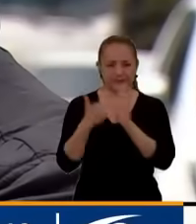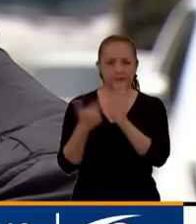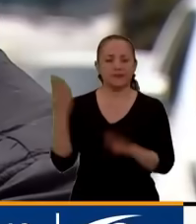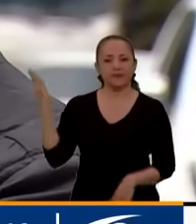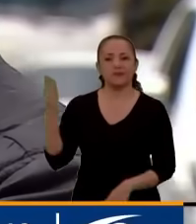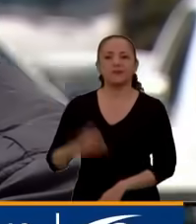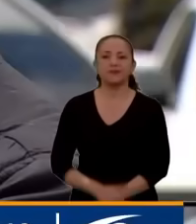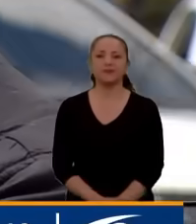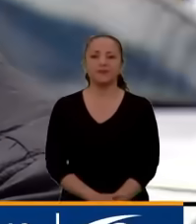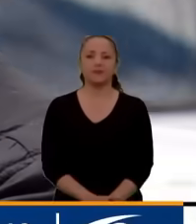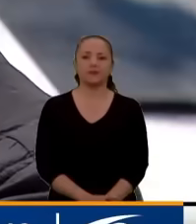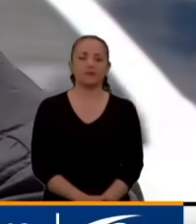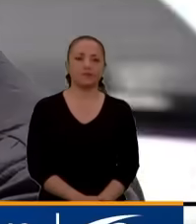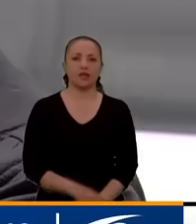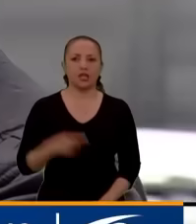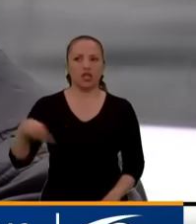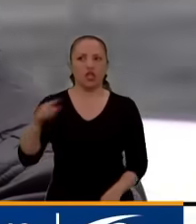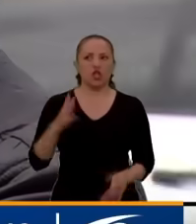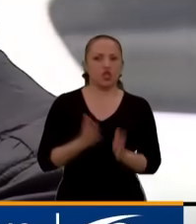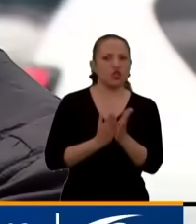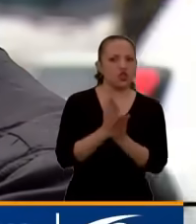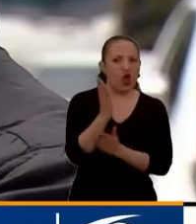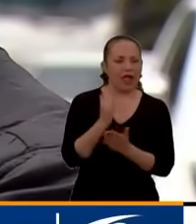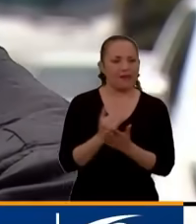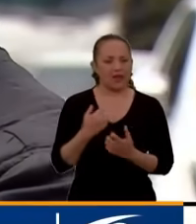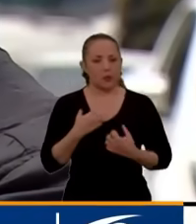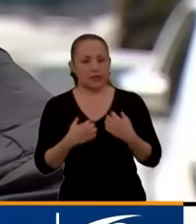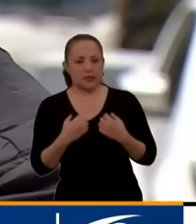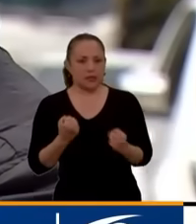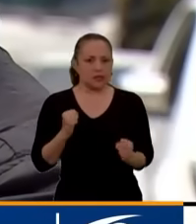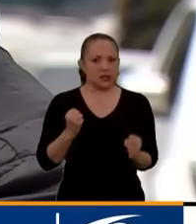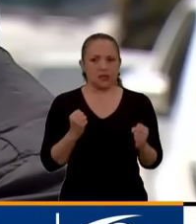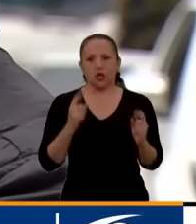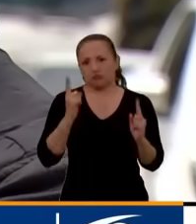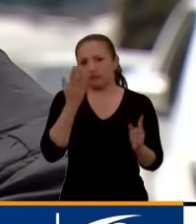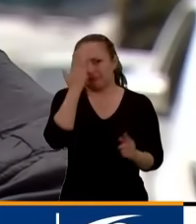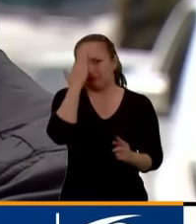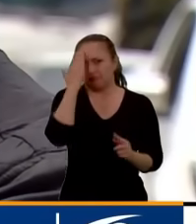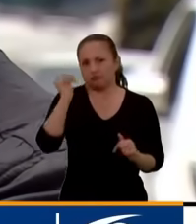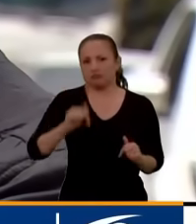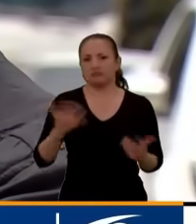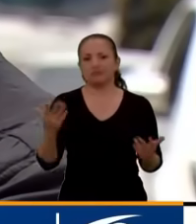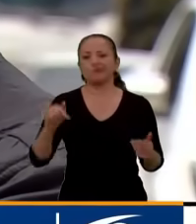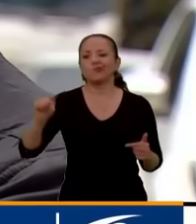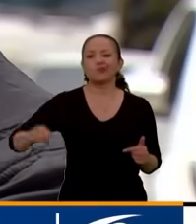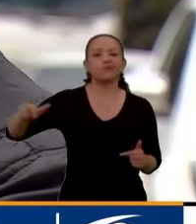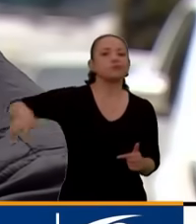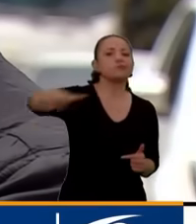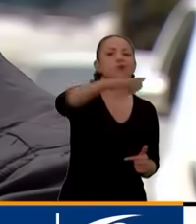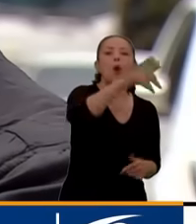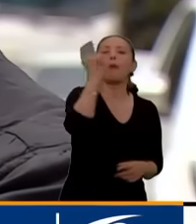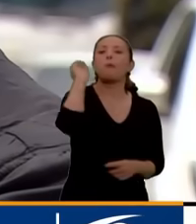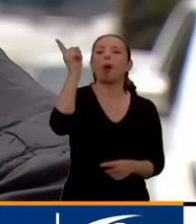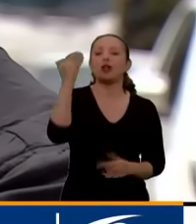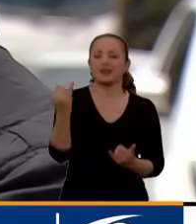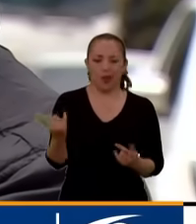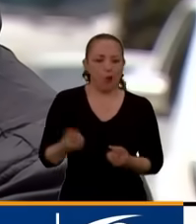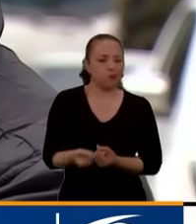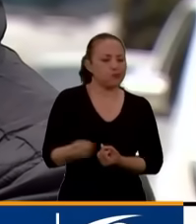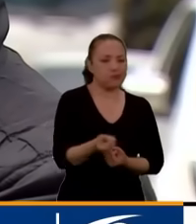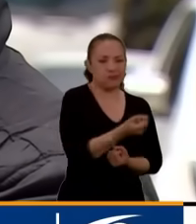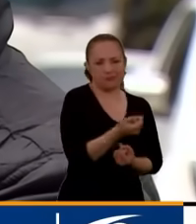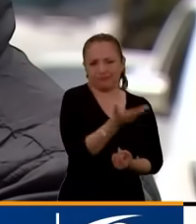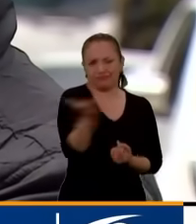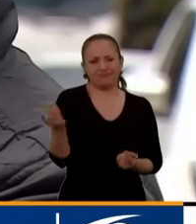Todavía hay esa expectativa, esa angustia, puesto que usted sabe que aquí hay sedes políticas, ¿no? Claro, si